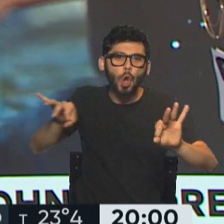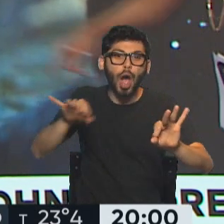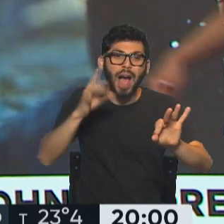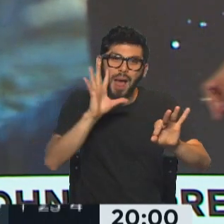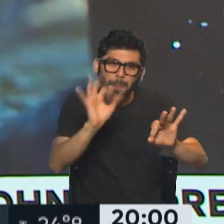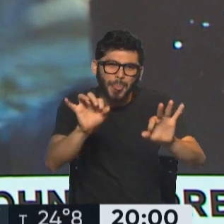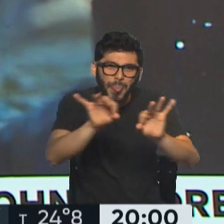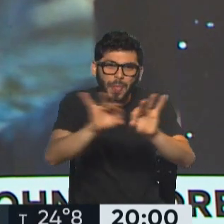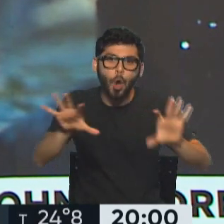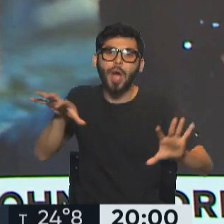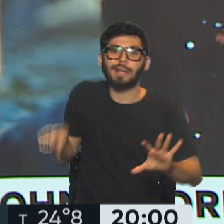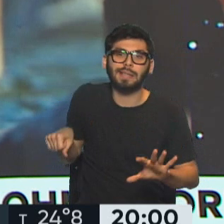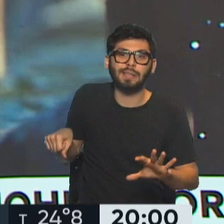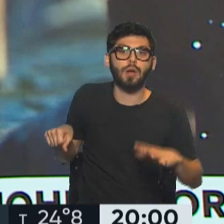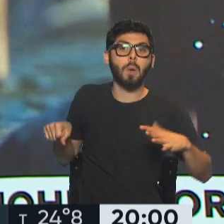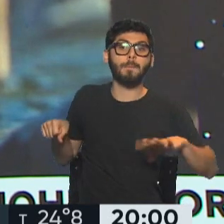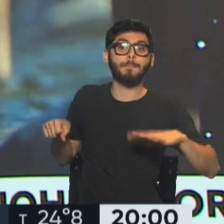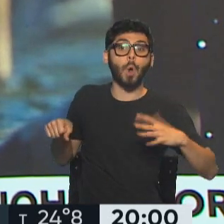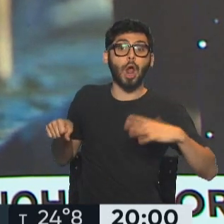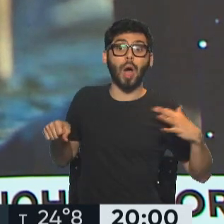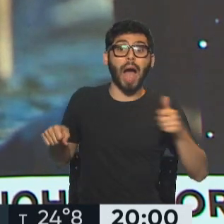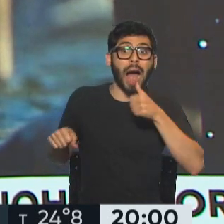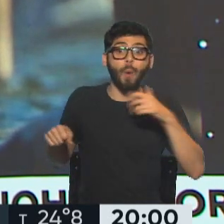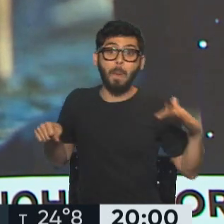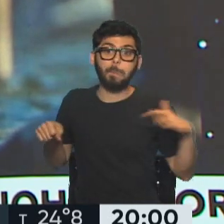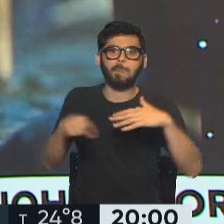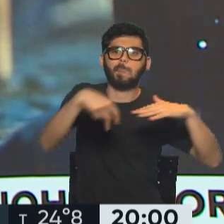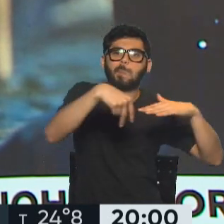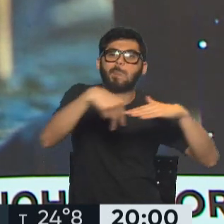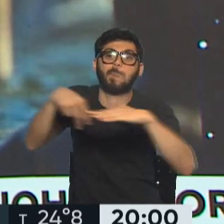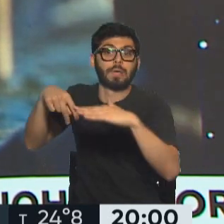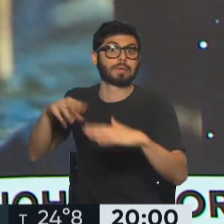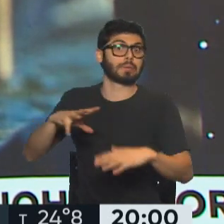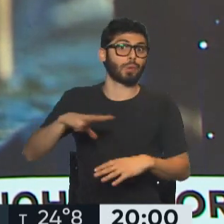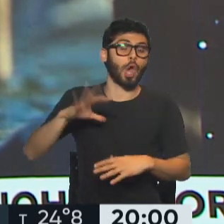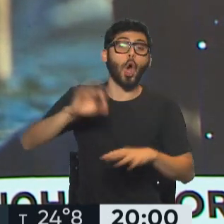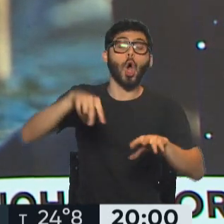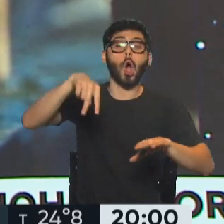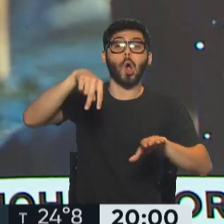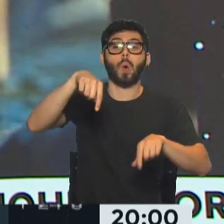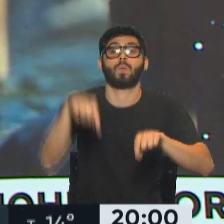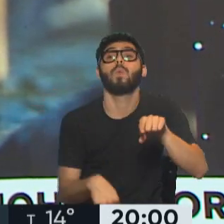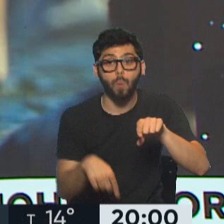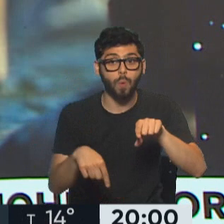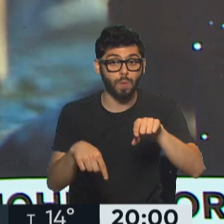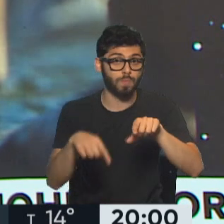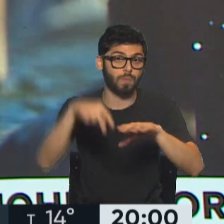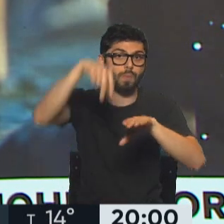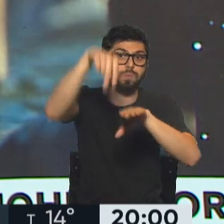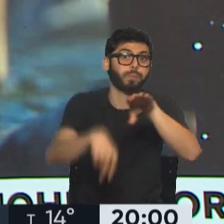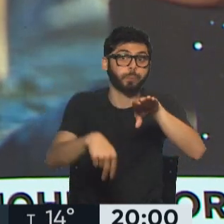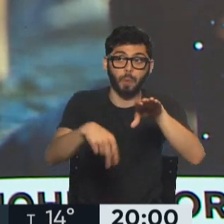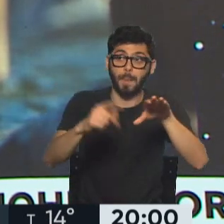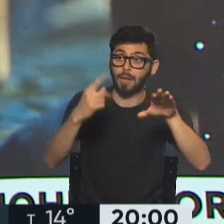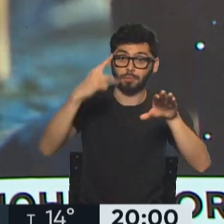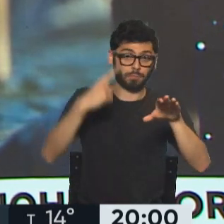ver nítidamente. ¿Por qué? Por el riesgo de que se lo lleve la corriente o de tal vez pisar un suelo más profundo y en donde corre riesgo la